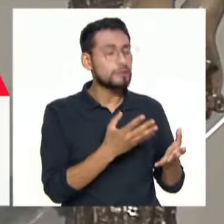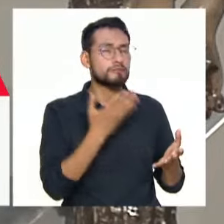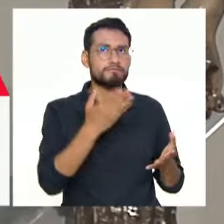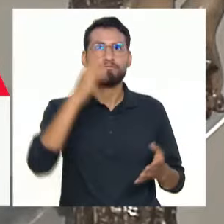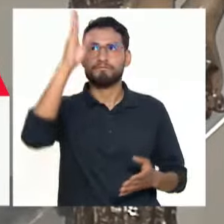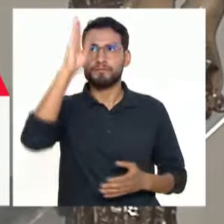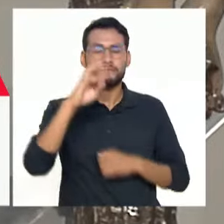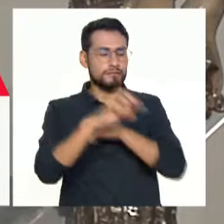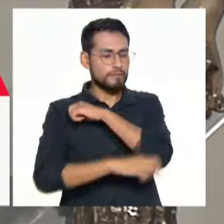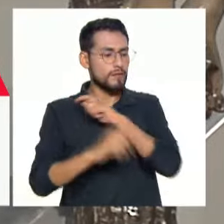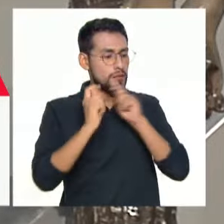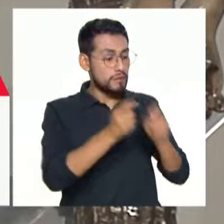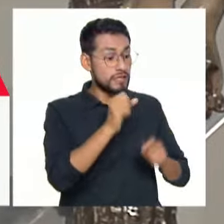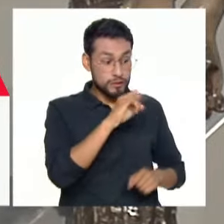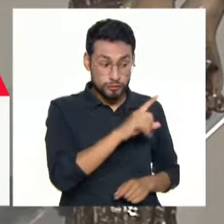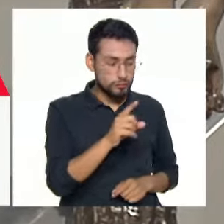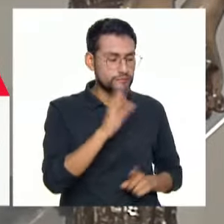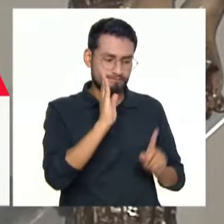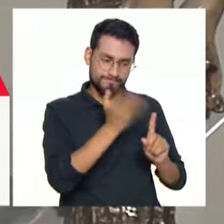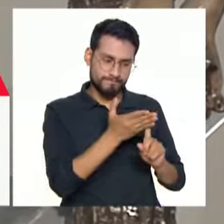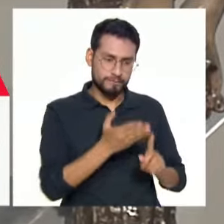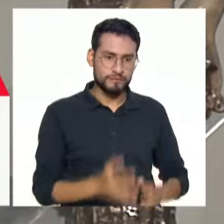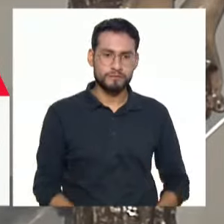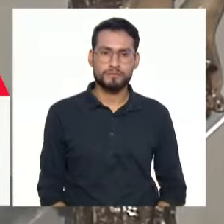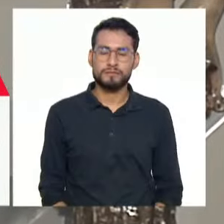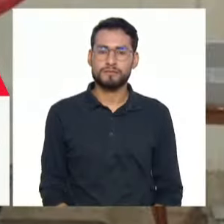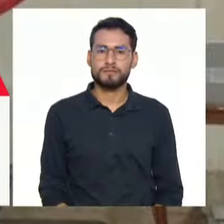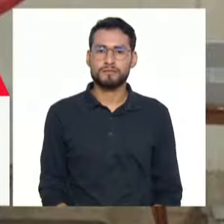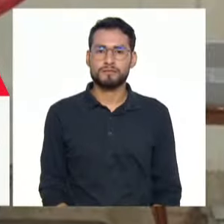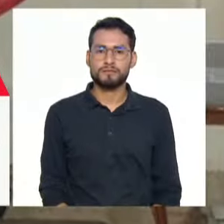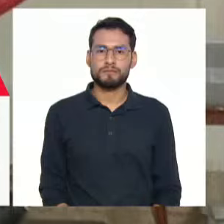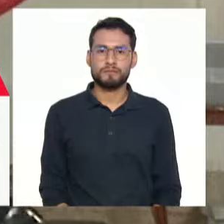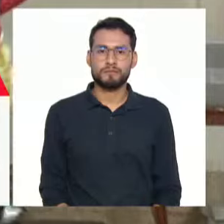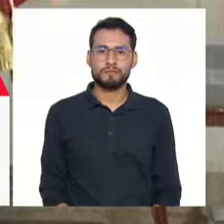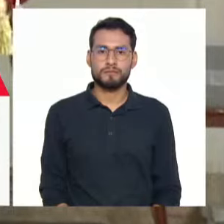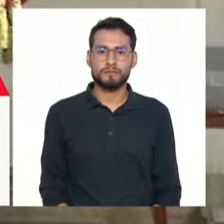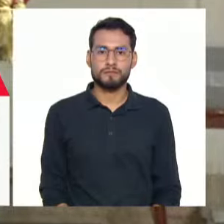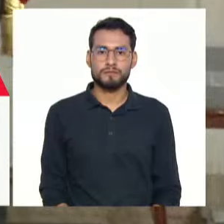y la patria lo premien, y si no, se lo demanden.